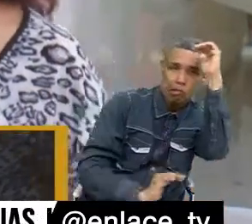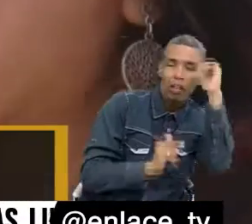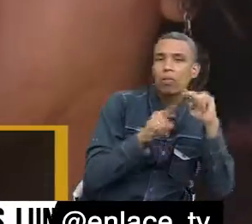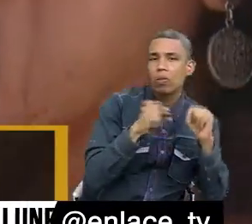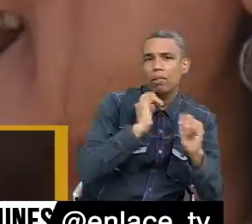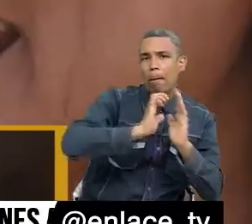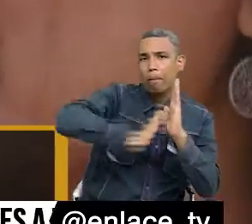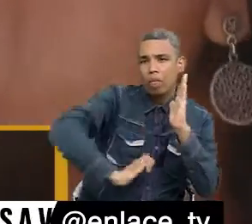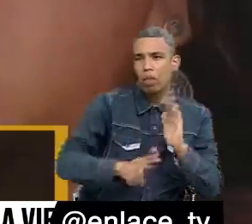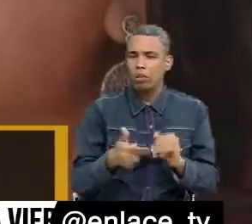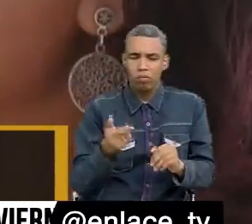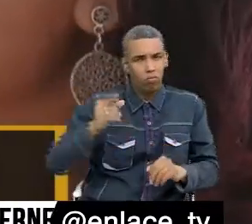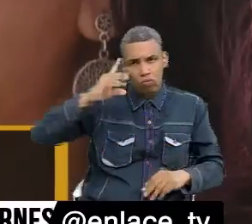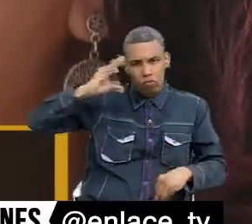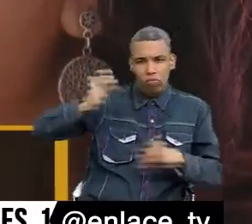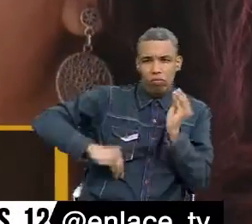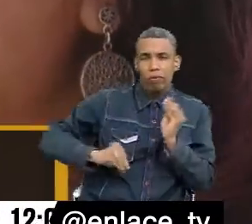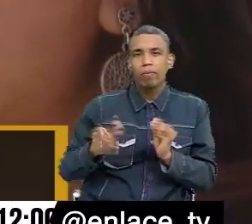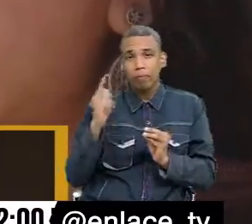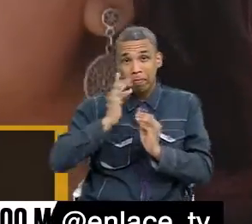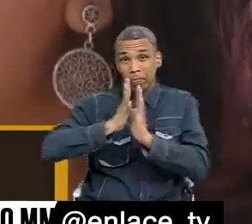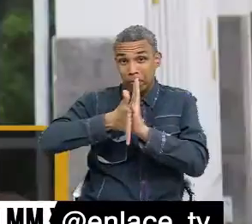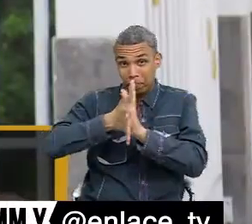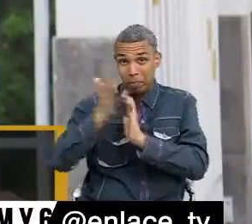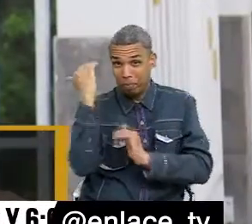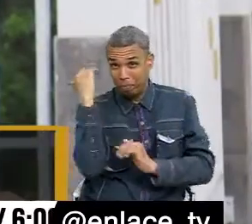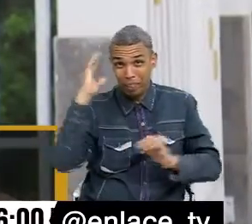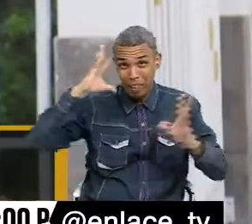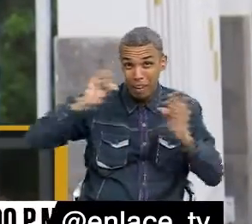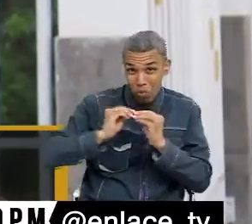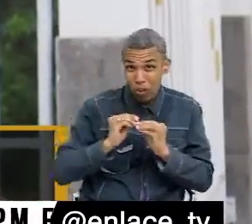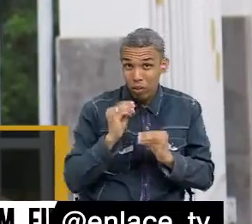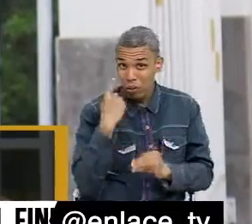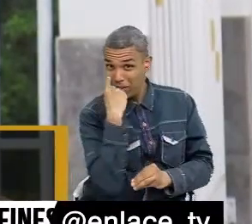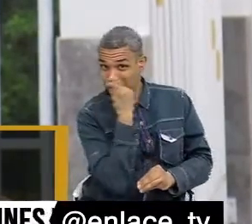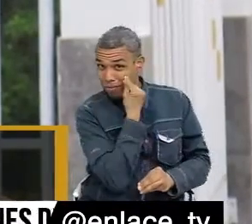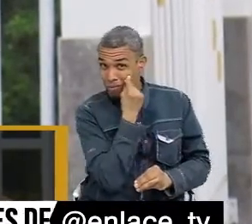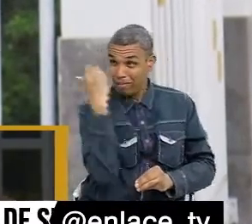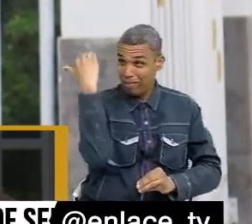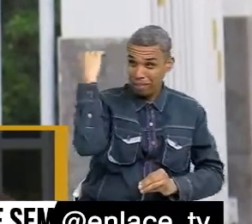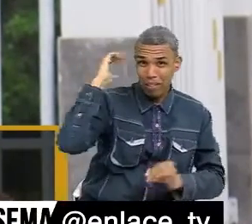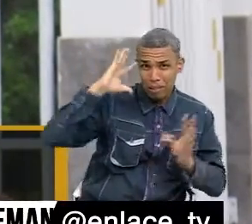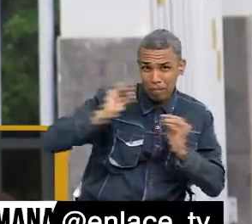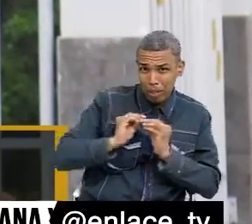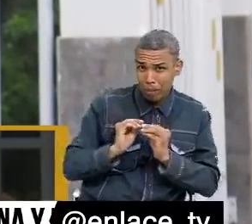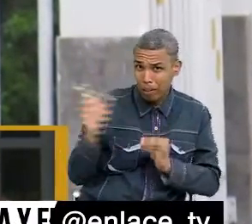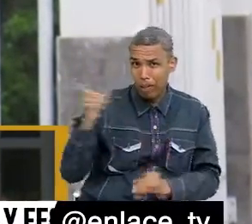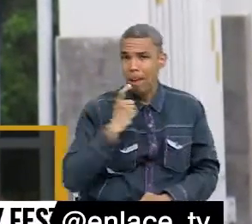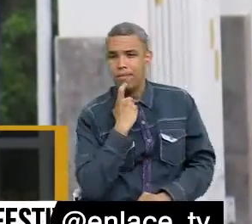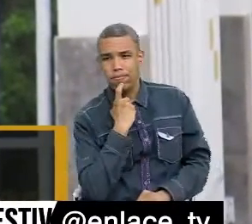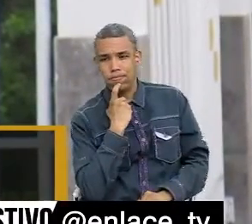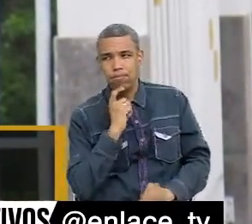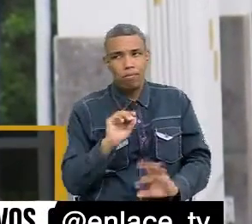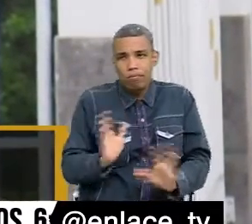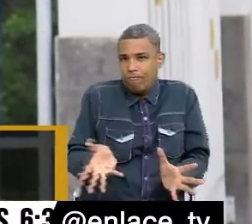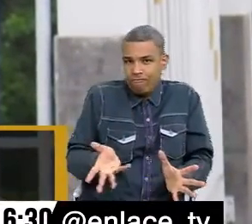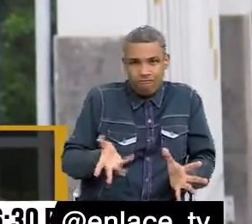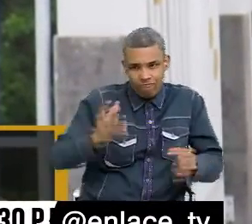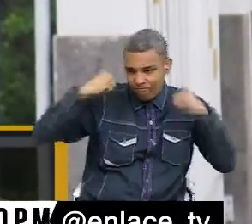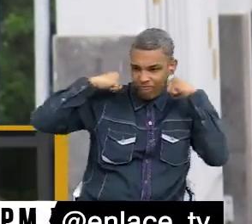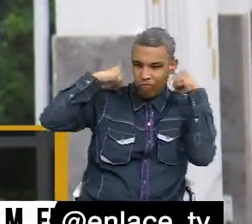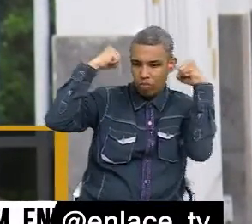con acuerdos logrados con el presidente Juan Manuel Santos. El paro indefinido que plantea la FECODE es, la FECODE dice, si